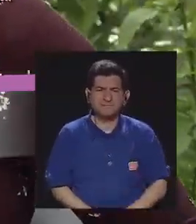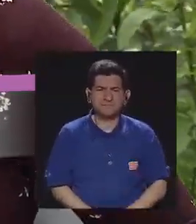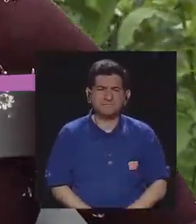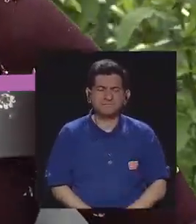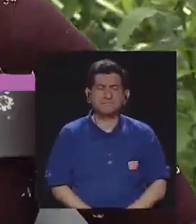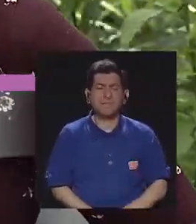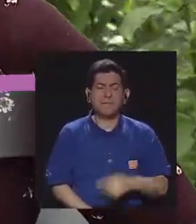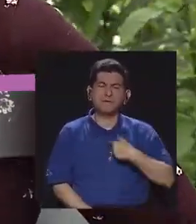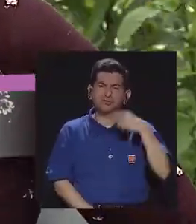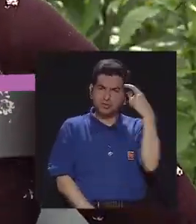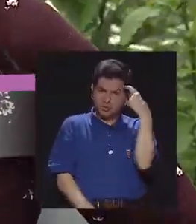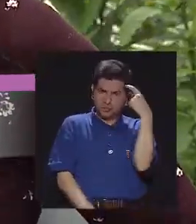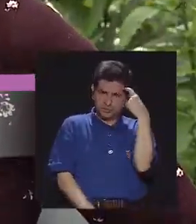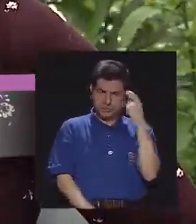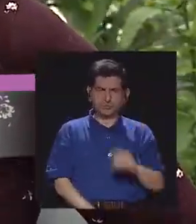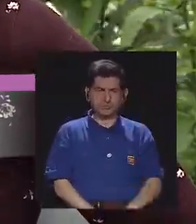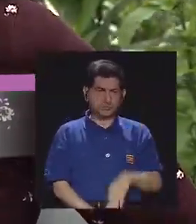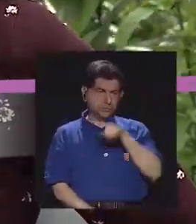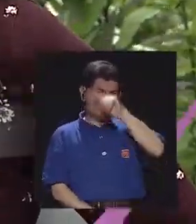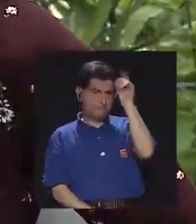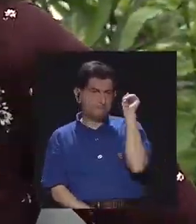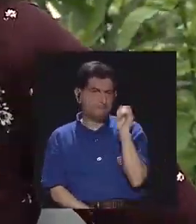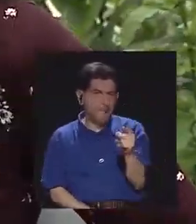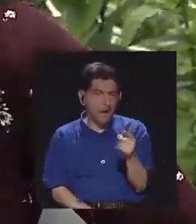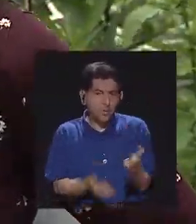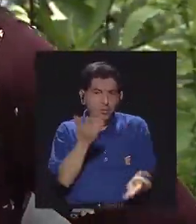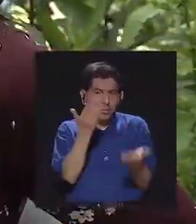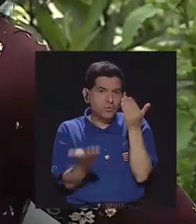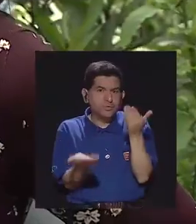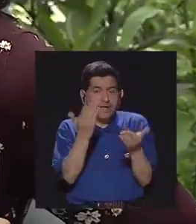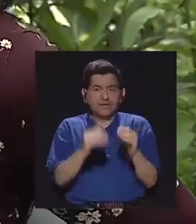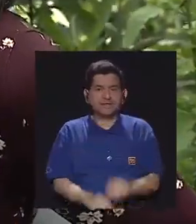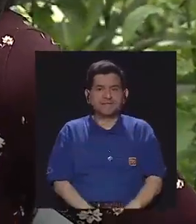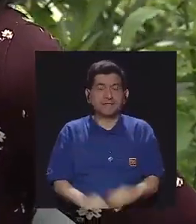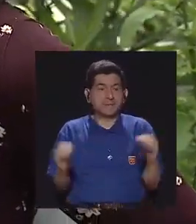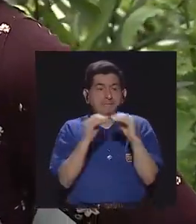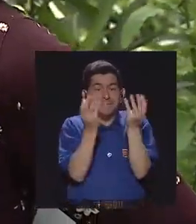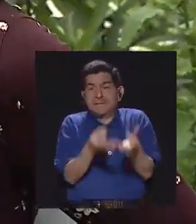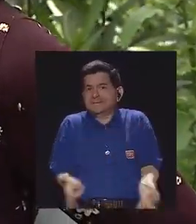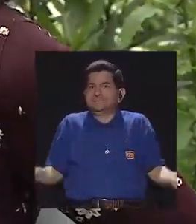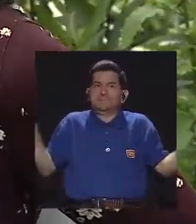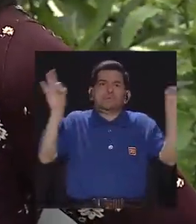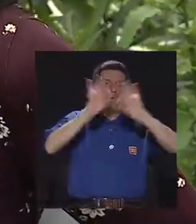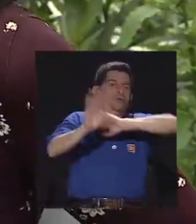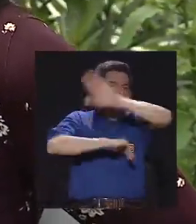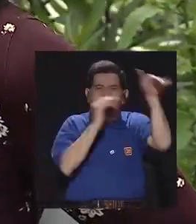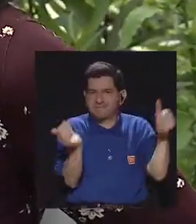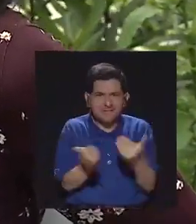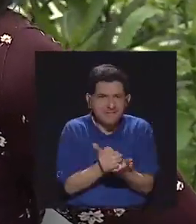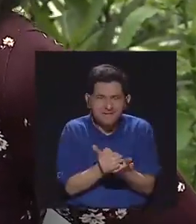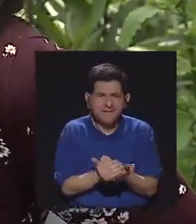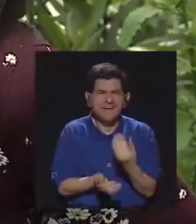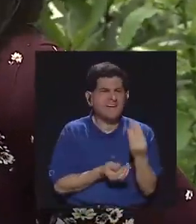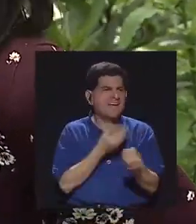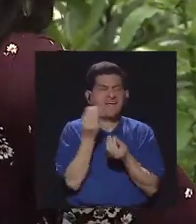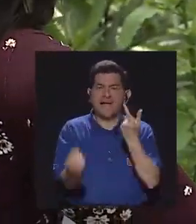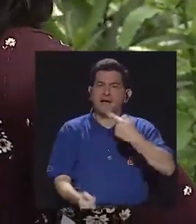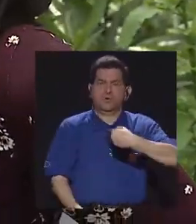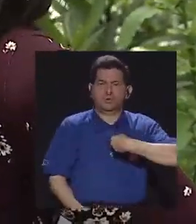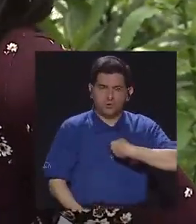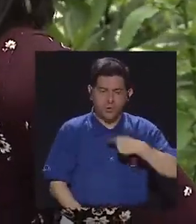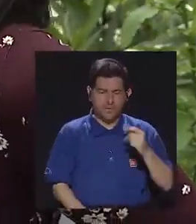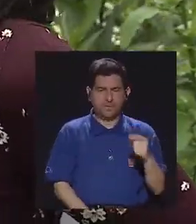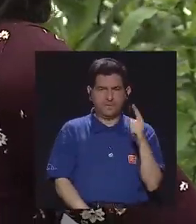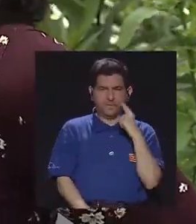Ahora, Jacqueline, yo pienso que esta es una pregunta, la pregunta como de, ¿verdad?, del millón. ¿Qué hacer o qué hago yo